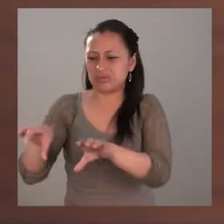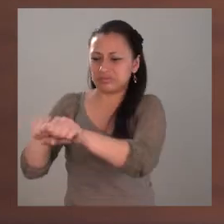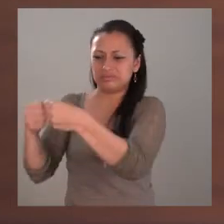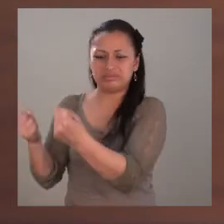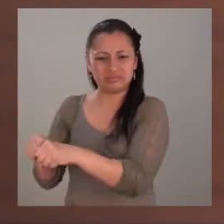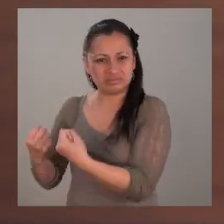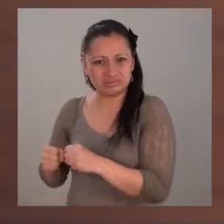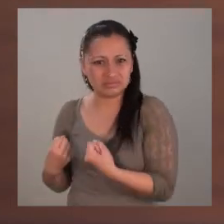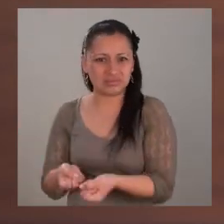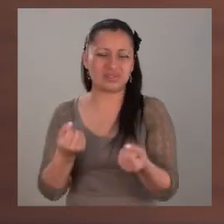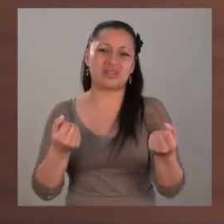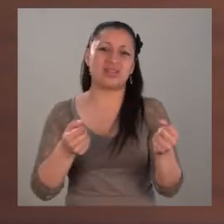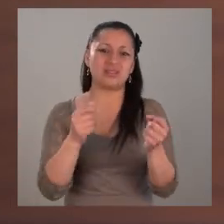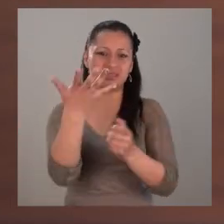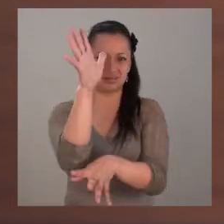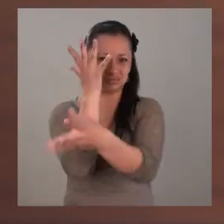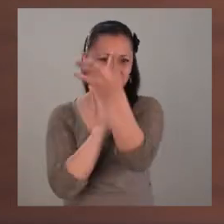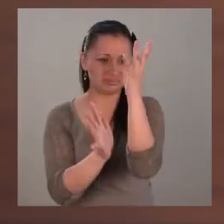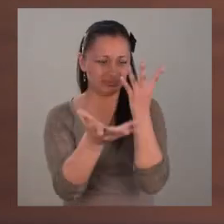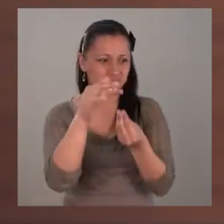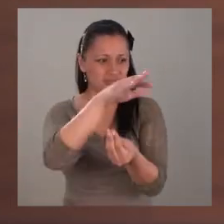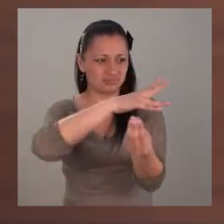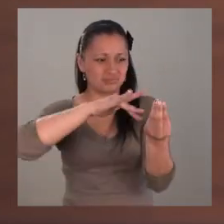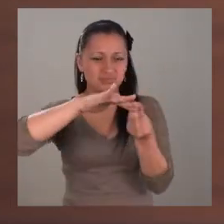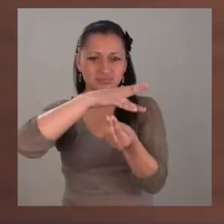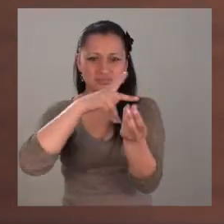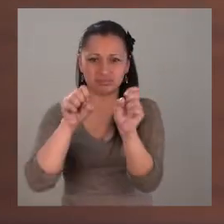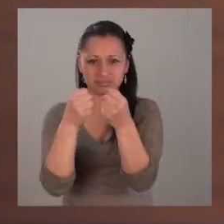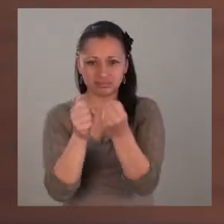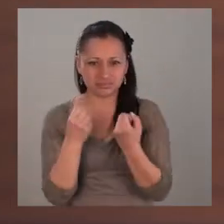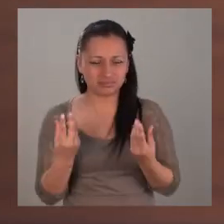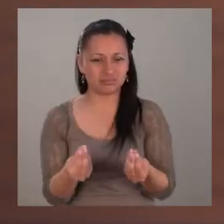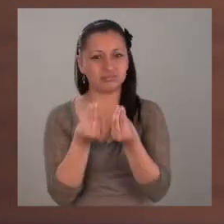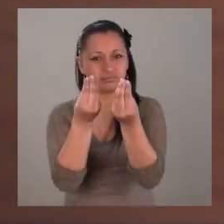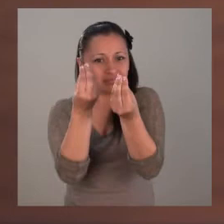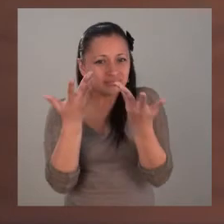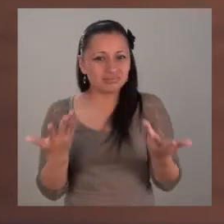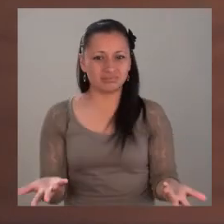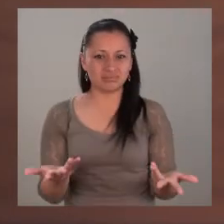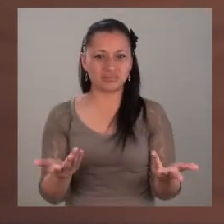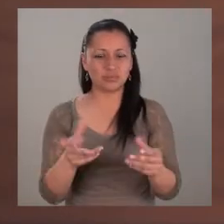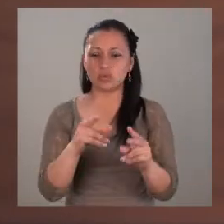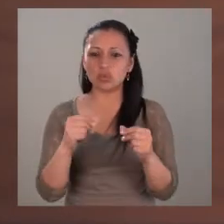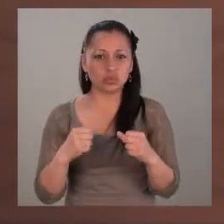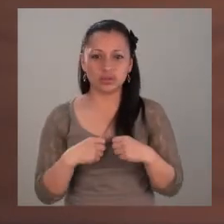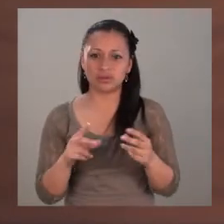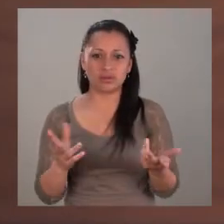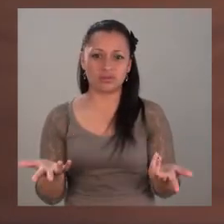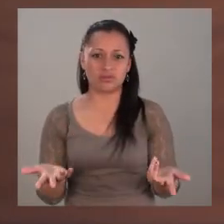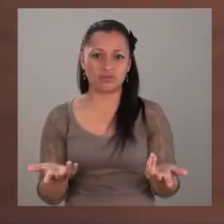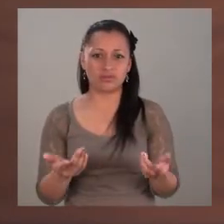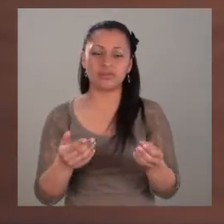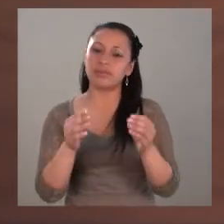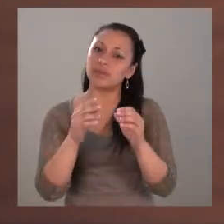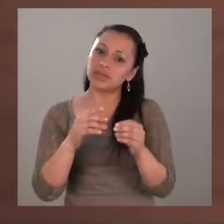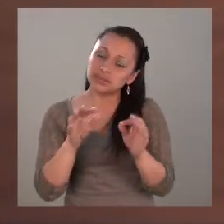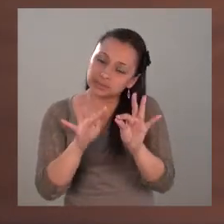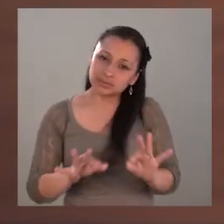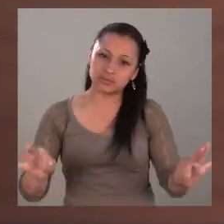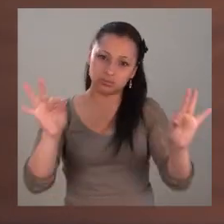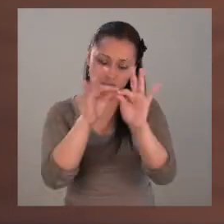al tiempo que destruyen progresivamente los recursos ambientales insustituibles para la